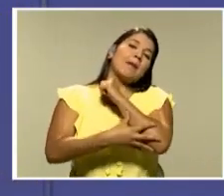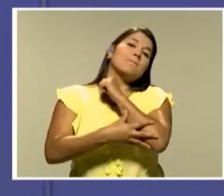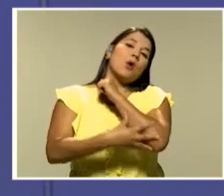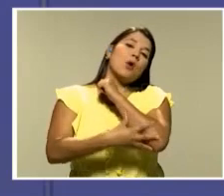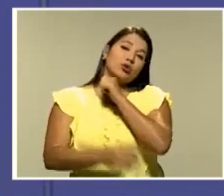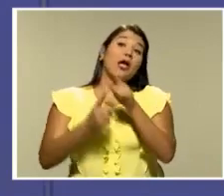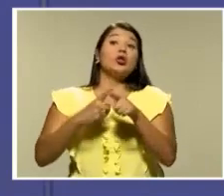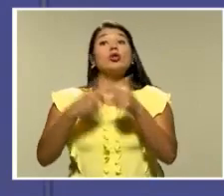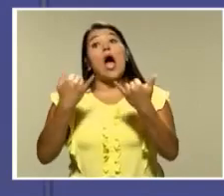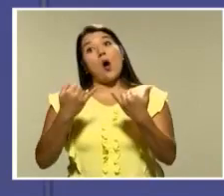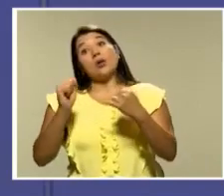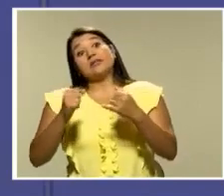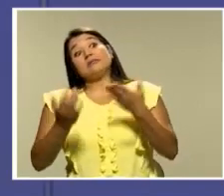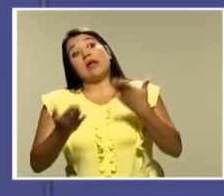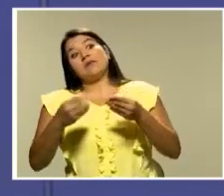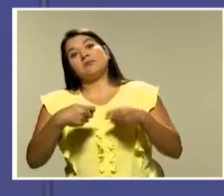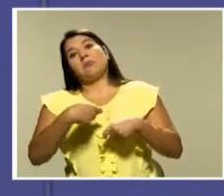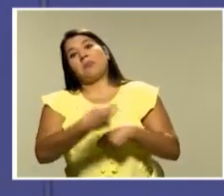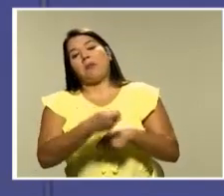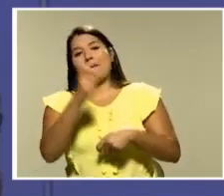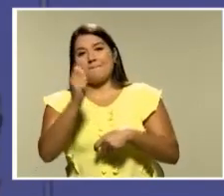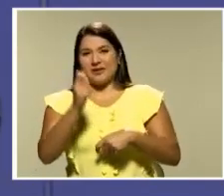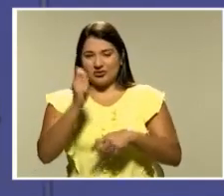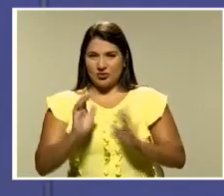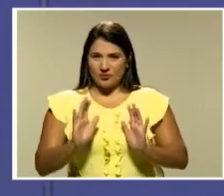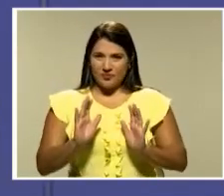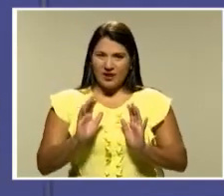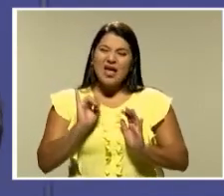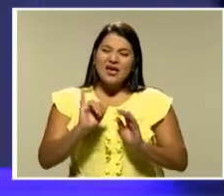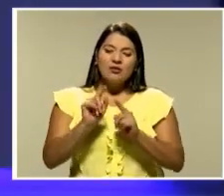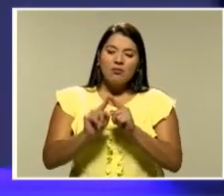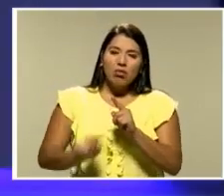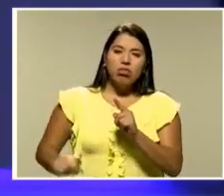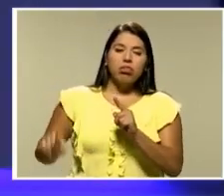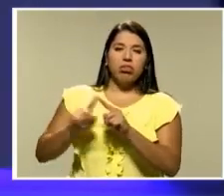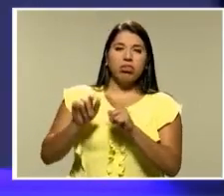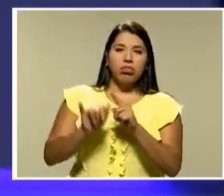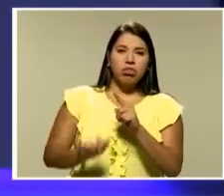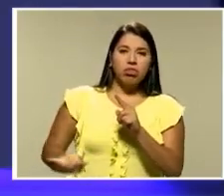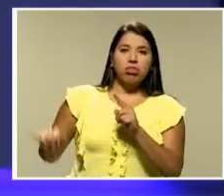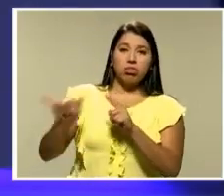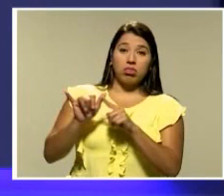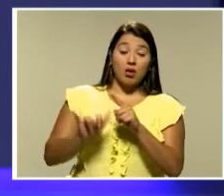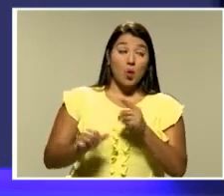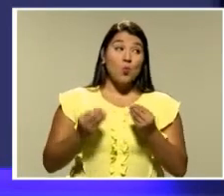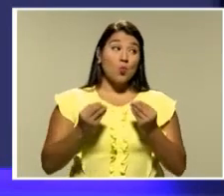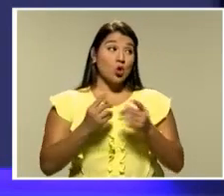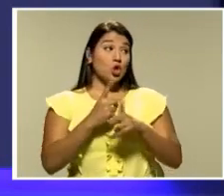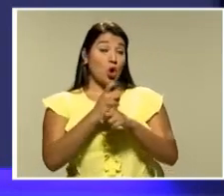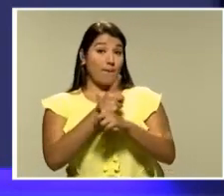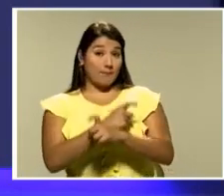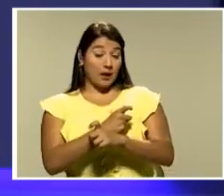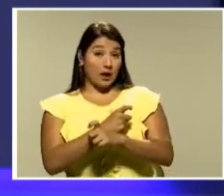les damos una pensión, tal vez. Bueno, y esta es una dinámica. Una dinámica muy compleja. Exactamente. Y que se